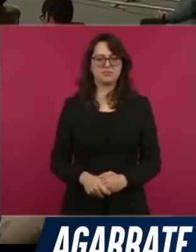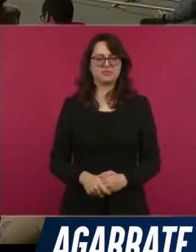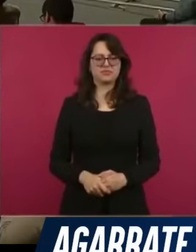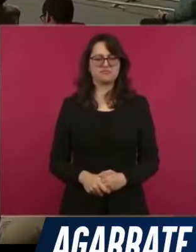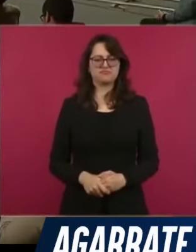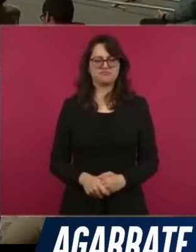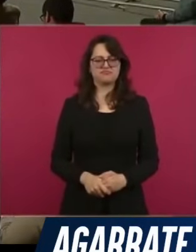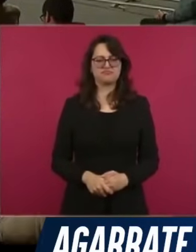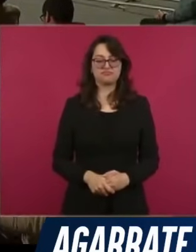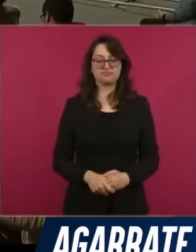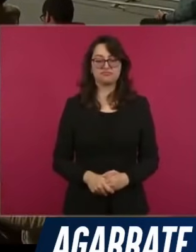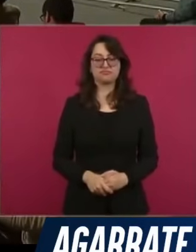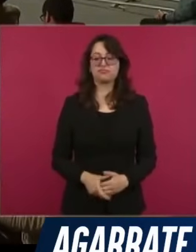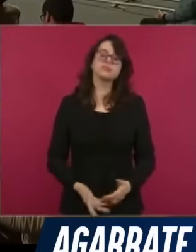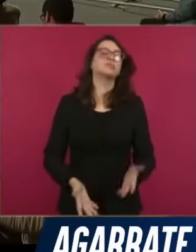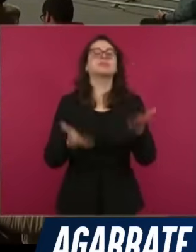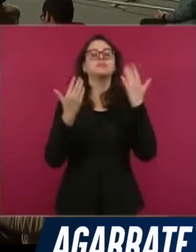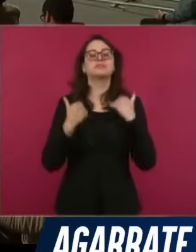A ver el Universal.